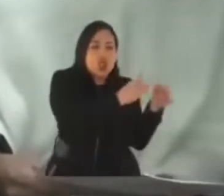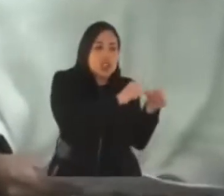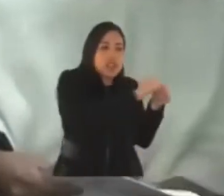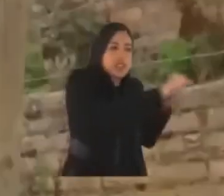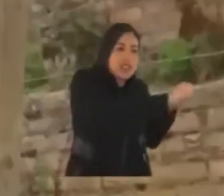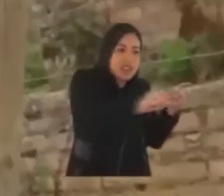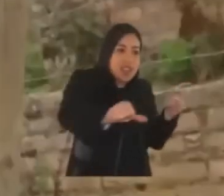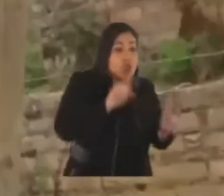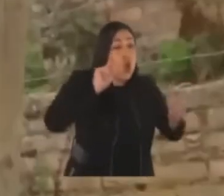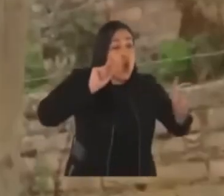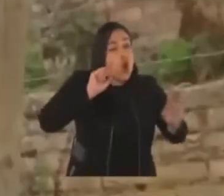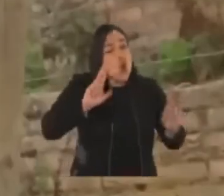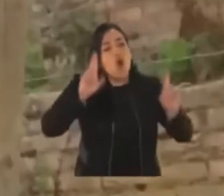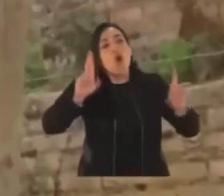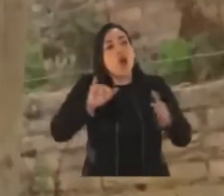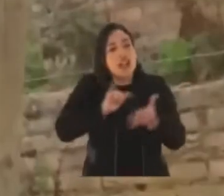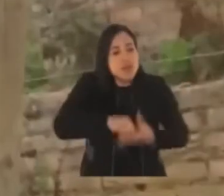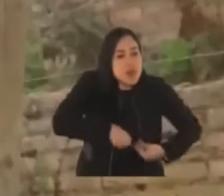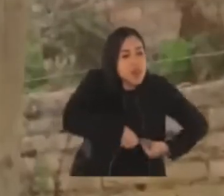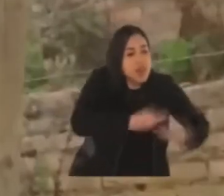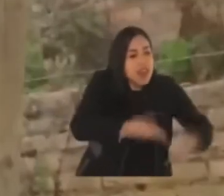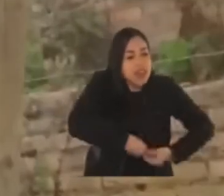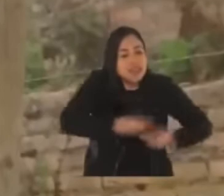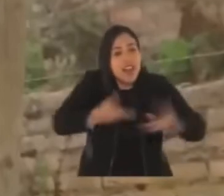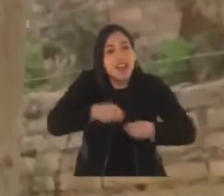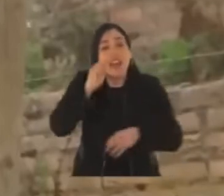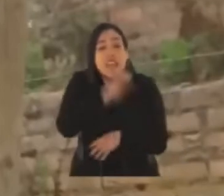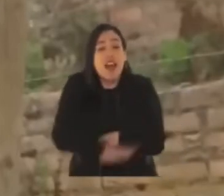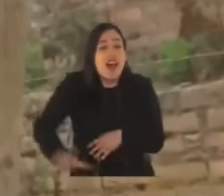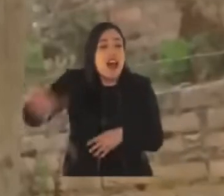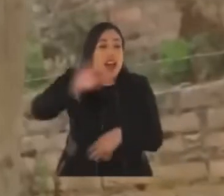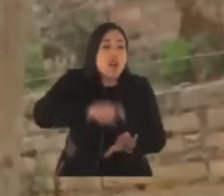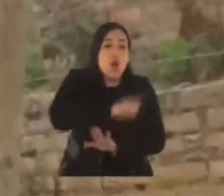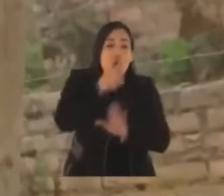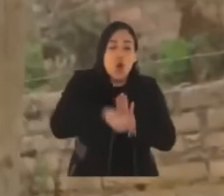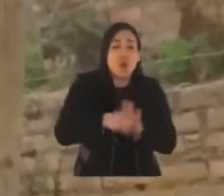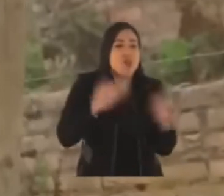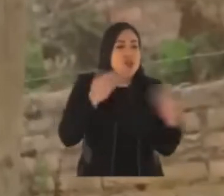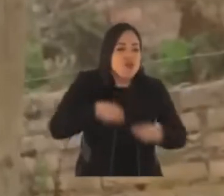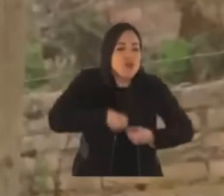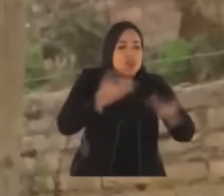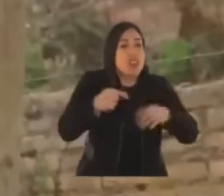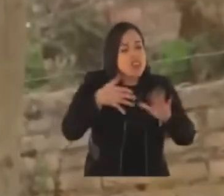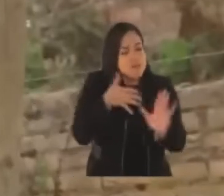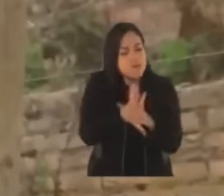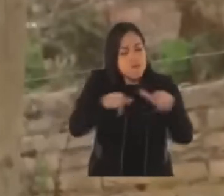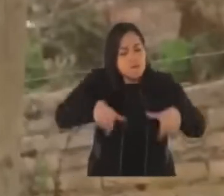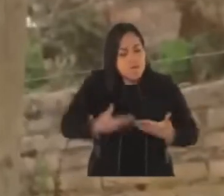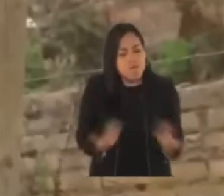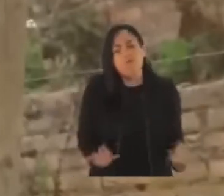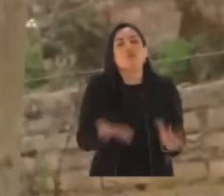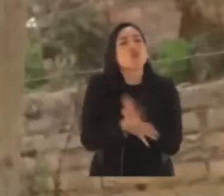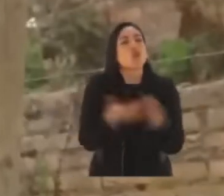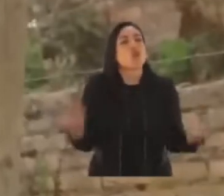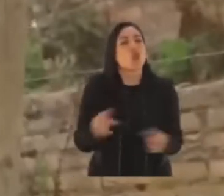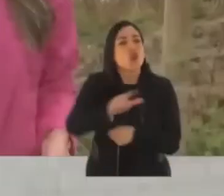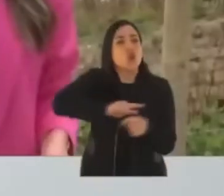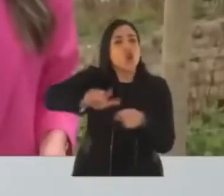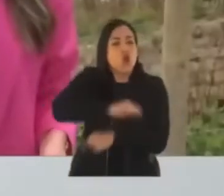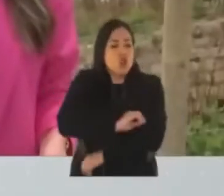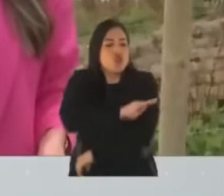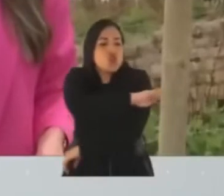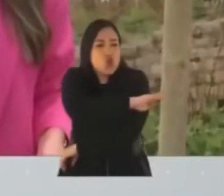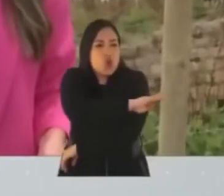haciendo esta entrega en las diferentes regiones del país. Es la información que tenemos hasta el momento desde la localidad